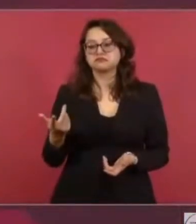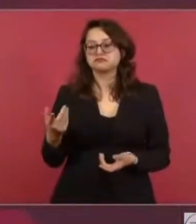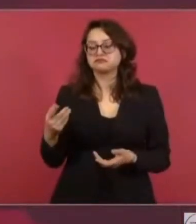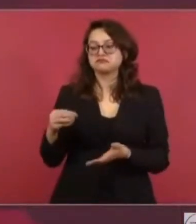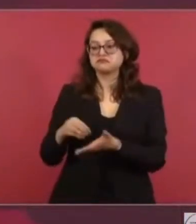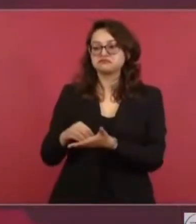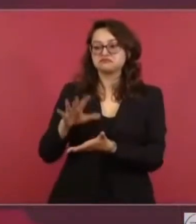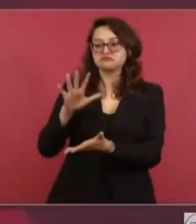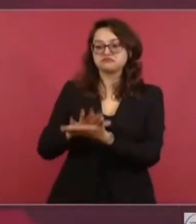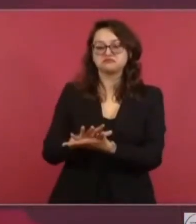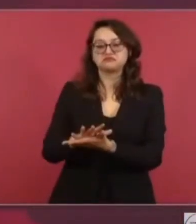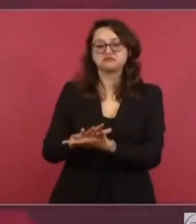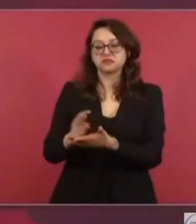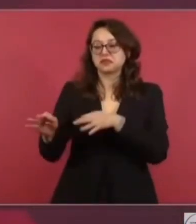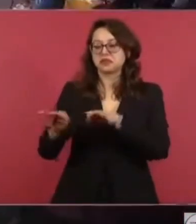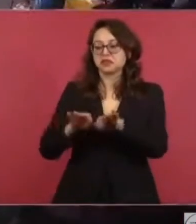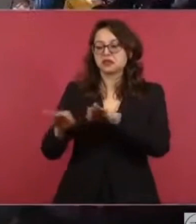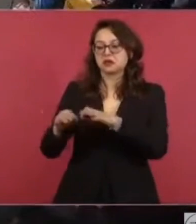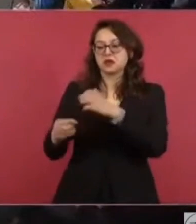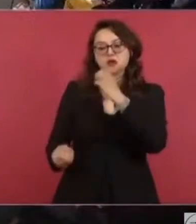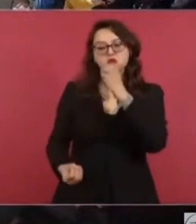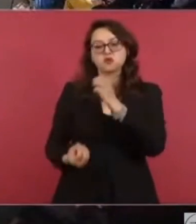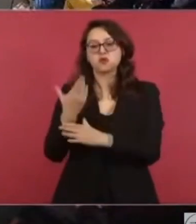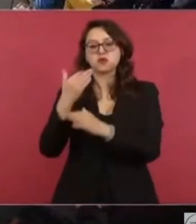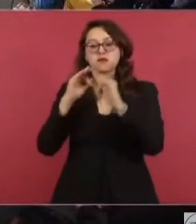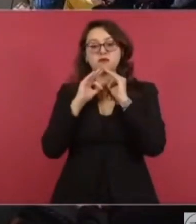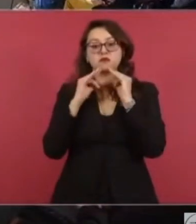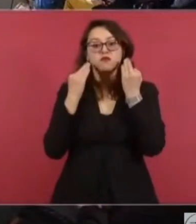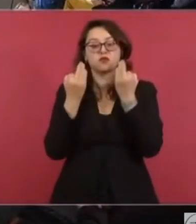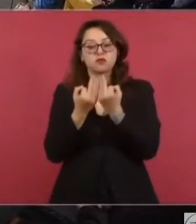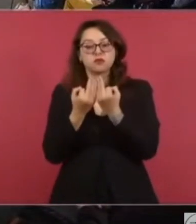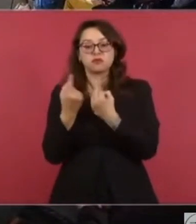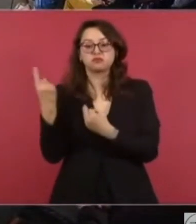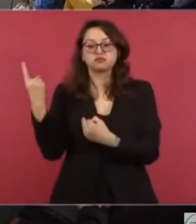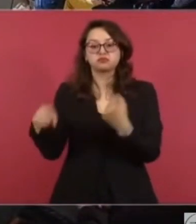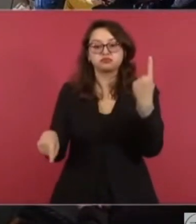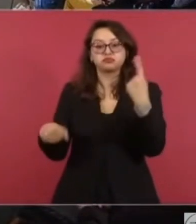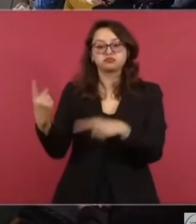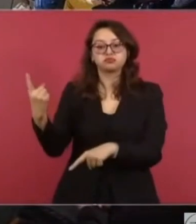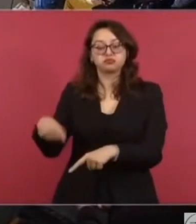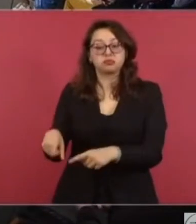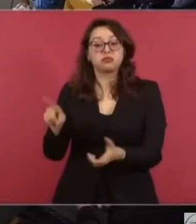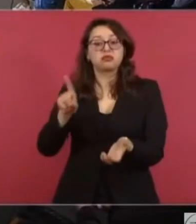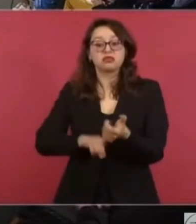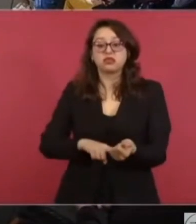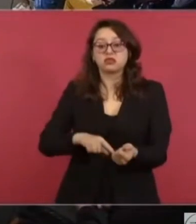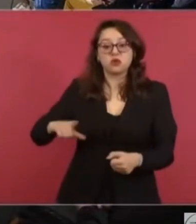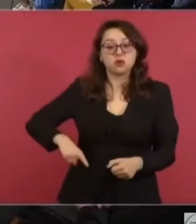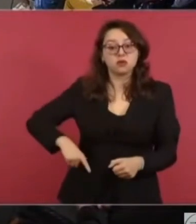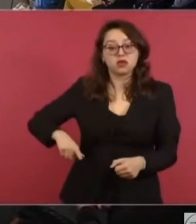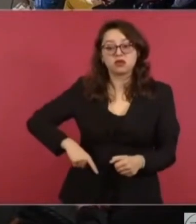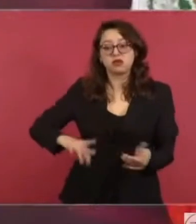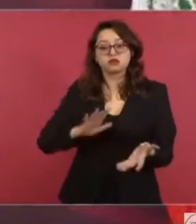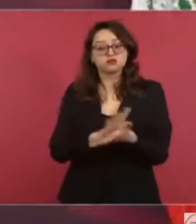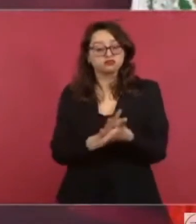imponían la política laboral, sino los que mandaban en el gobierno.